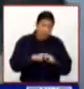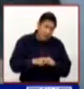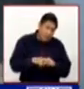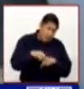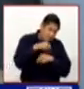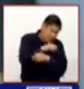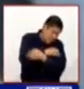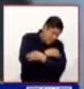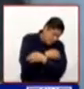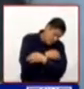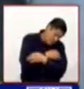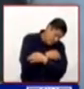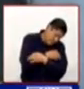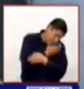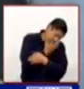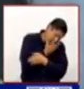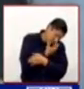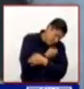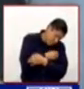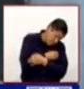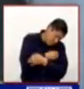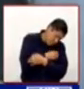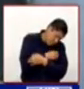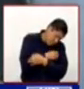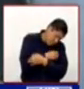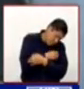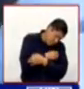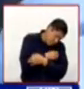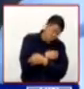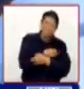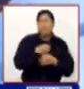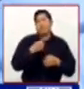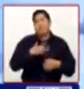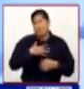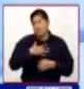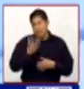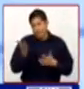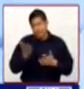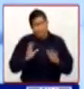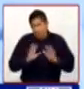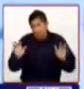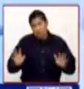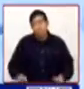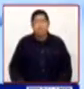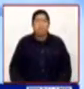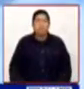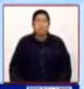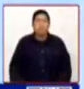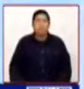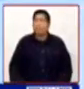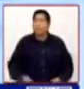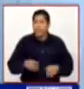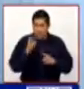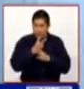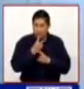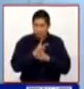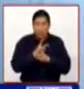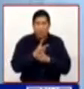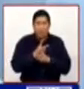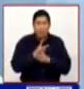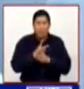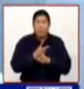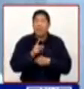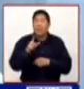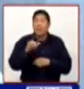así, no, me meto de allá afuera. Una silla grande. Aquí me pongo, se no duermo en la noche porque hay que cuidar.